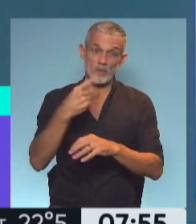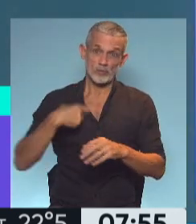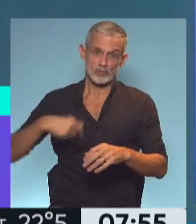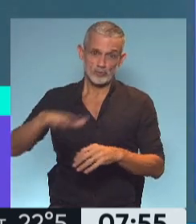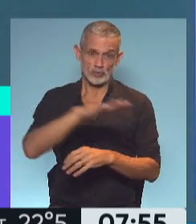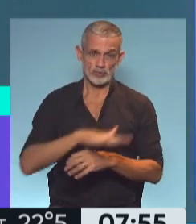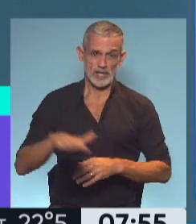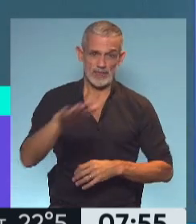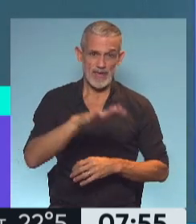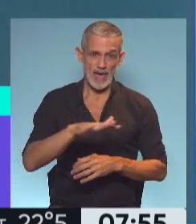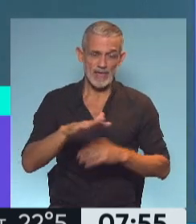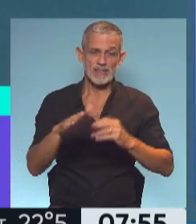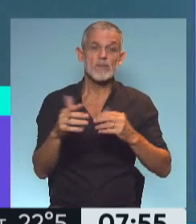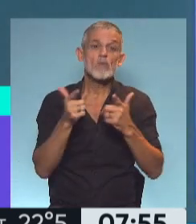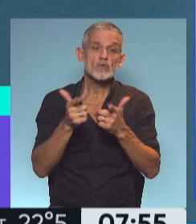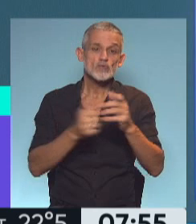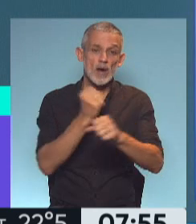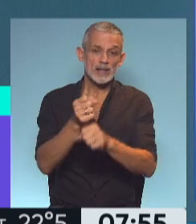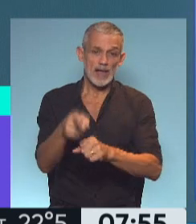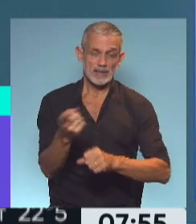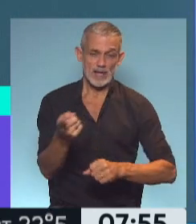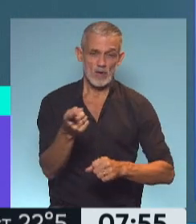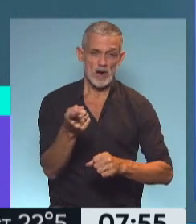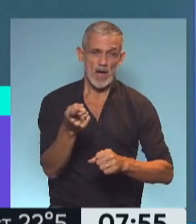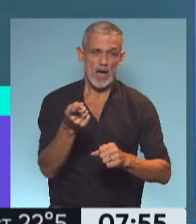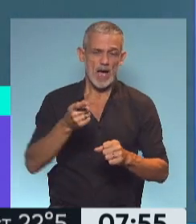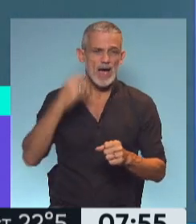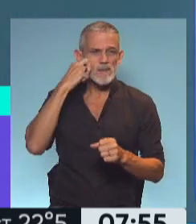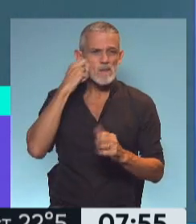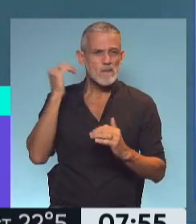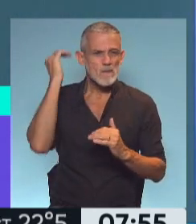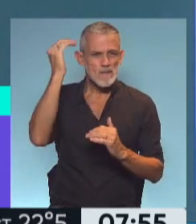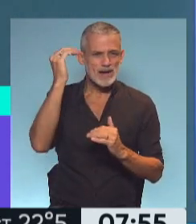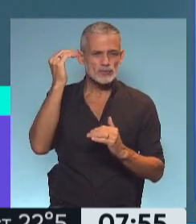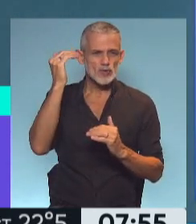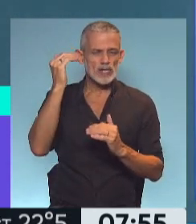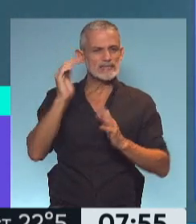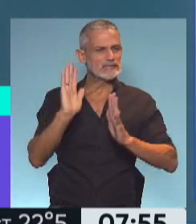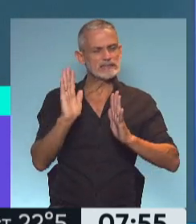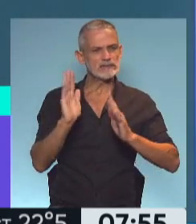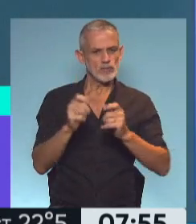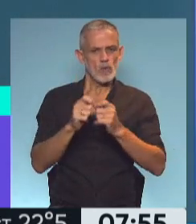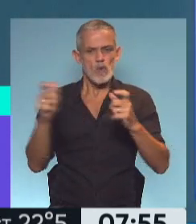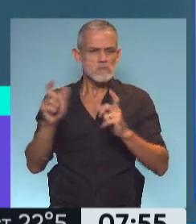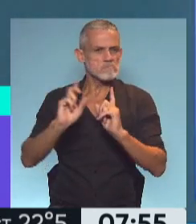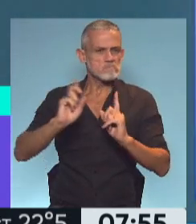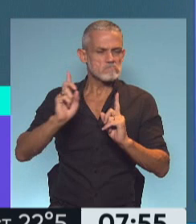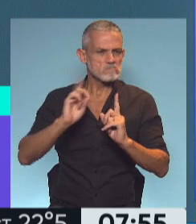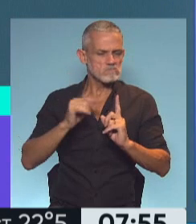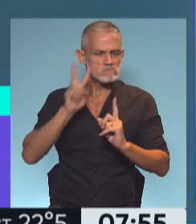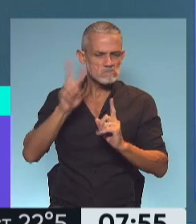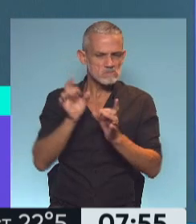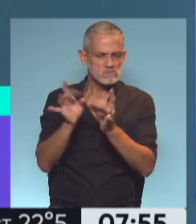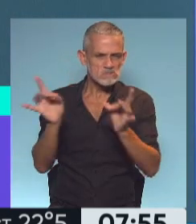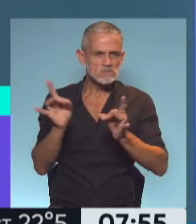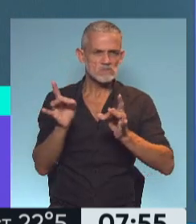sociedad. Por suerte, hasta el momento, el salto a los adultos mayores no se viene dando. Estamos viendo justamente